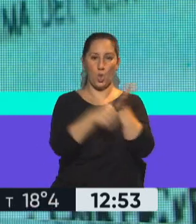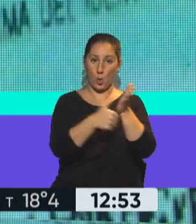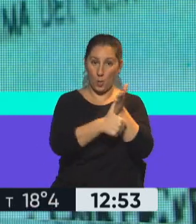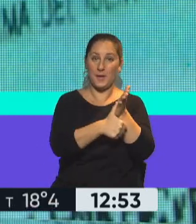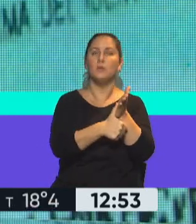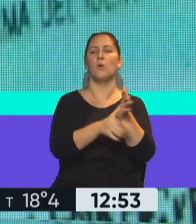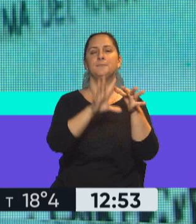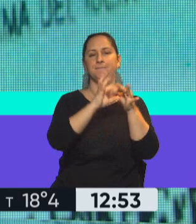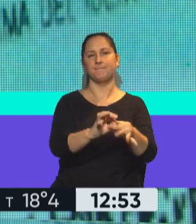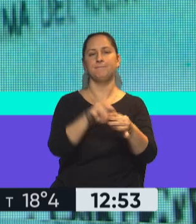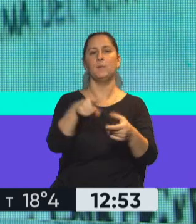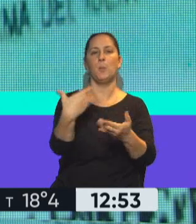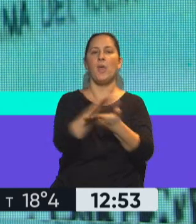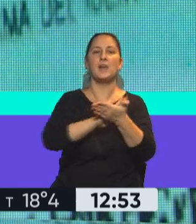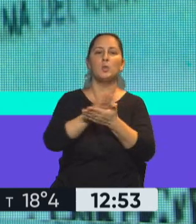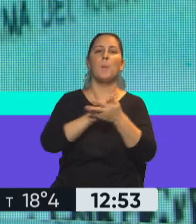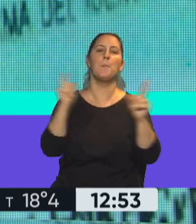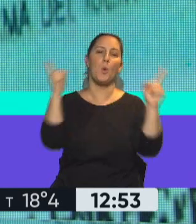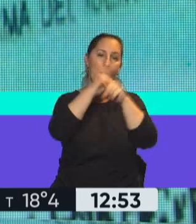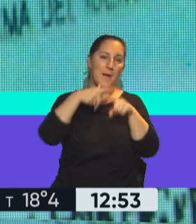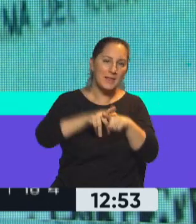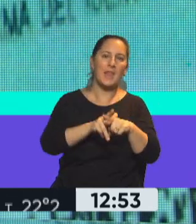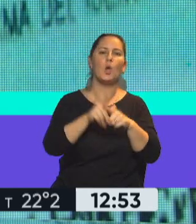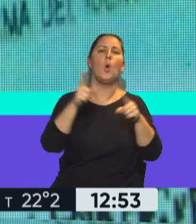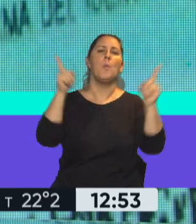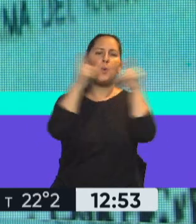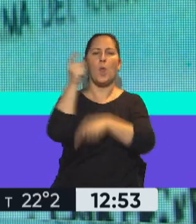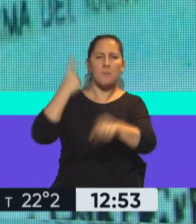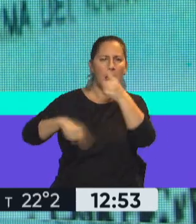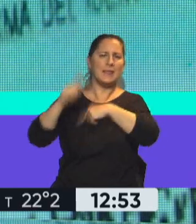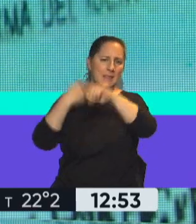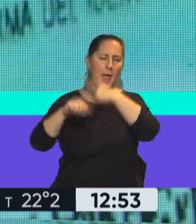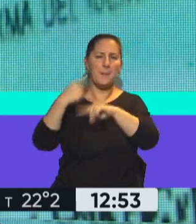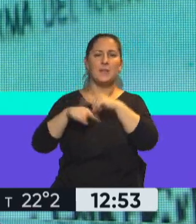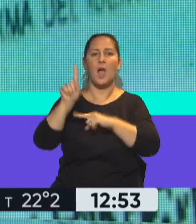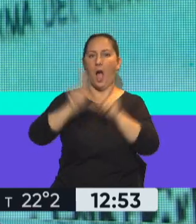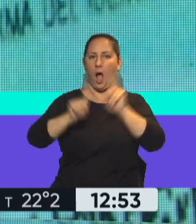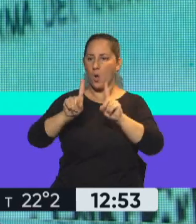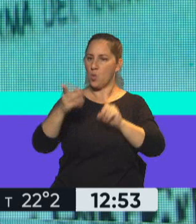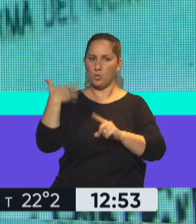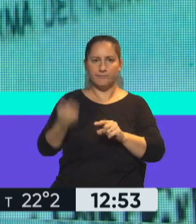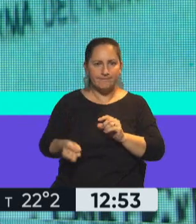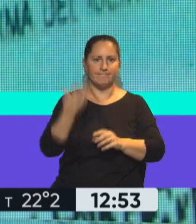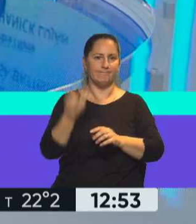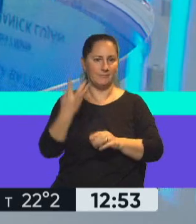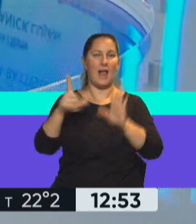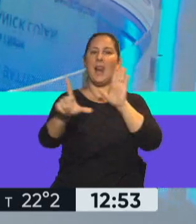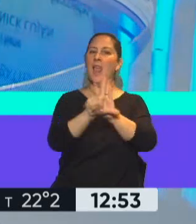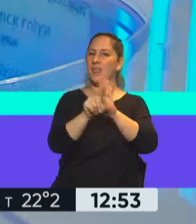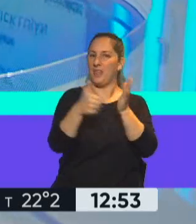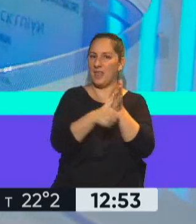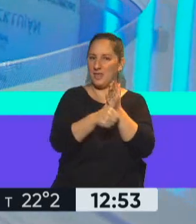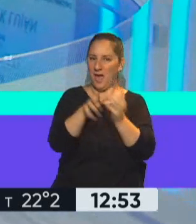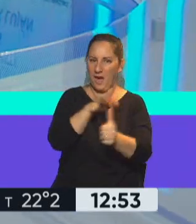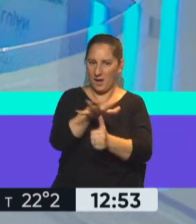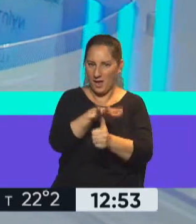ver con poder resolver problemas técnicos y problemas burocráticos, algunos de los que surgieron después de lo que fue la ley de identidad de género,